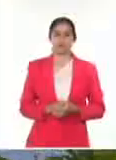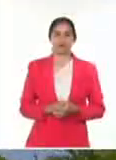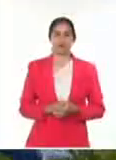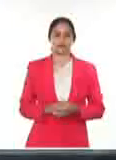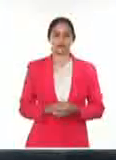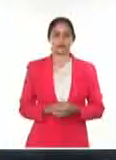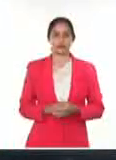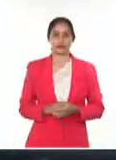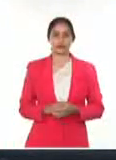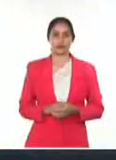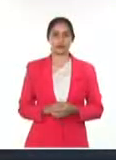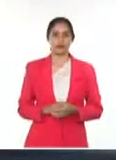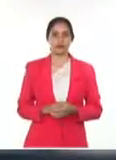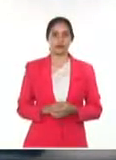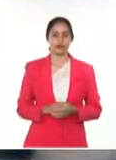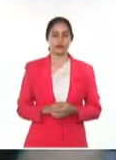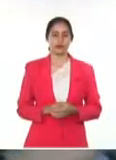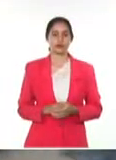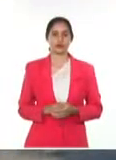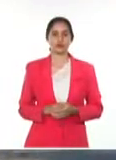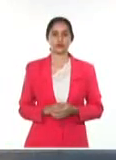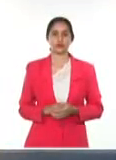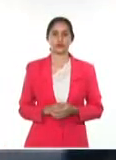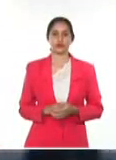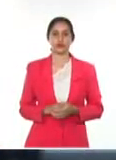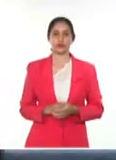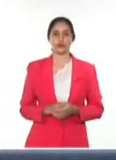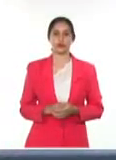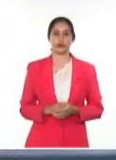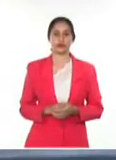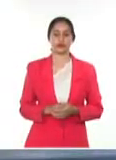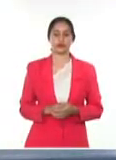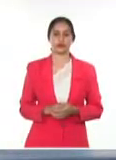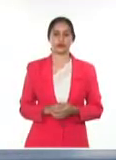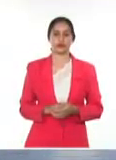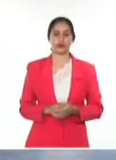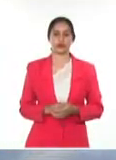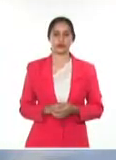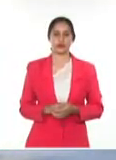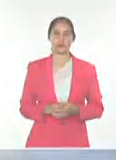Santiago Martí y Daylyn Herrera Bayard, Canal Cubano de Noticias.